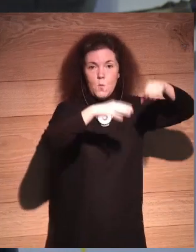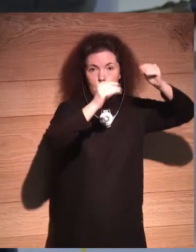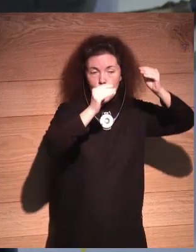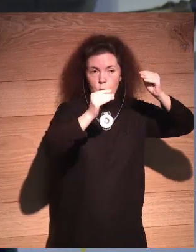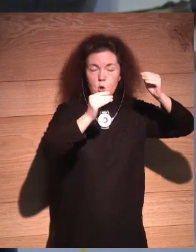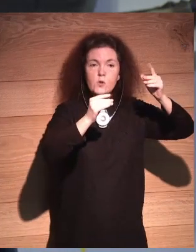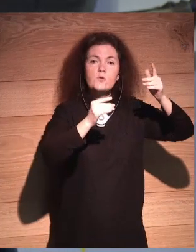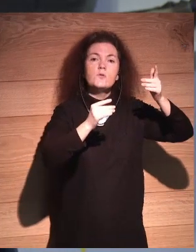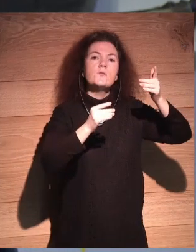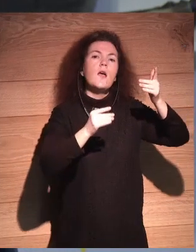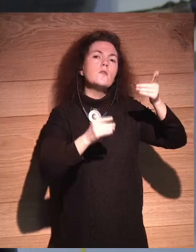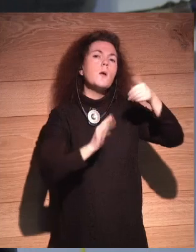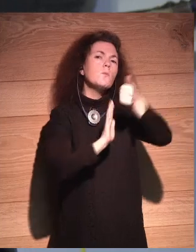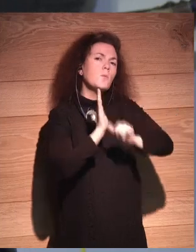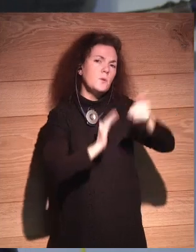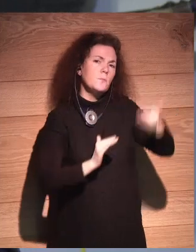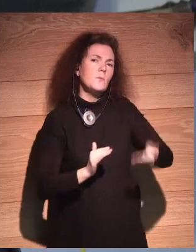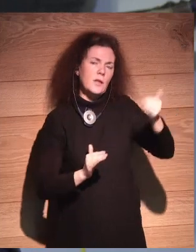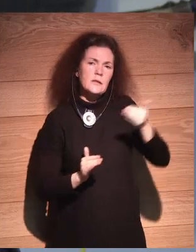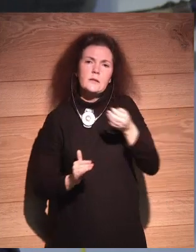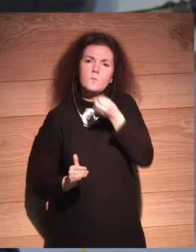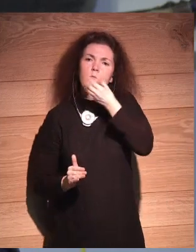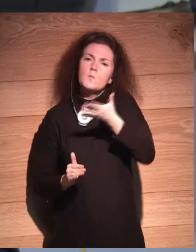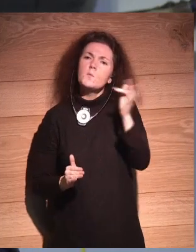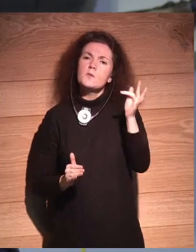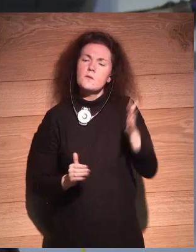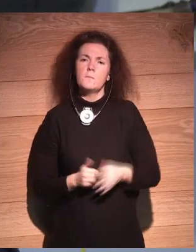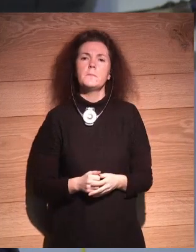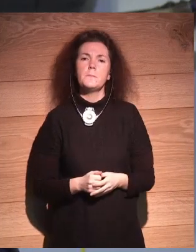una programación tan importante.